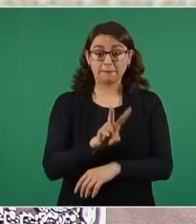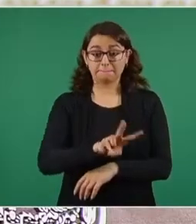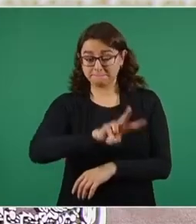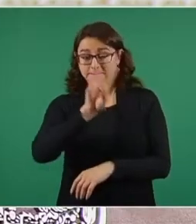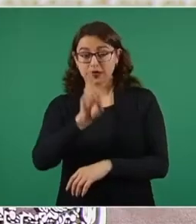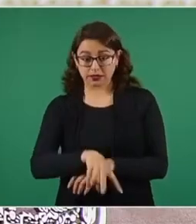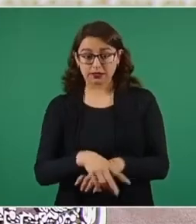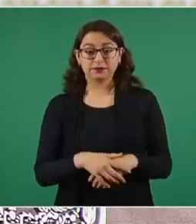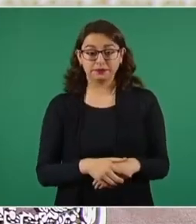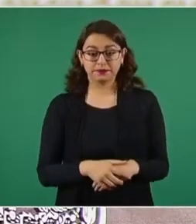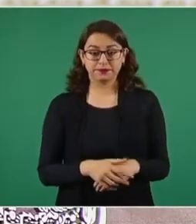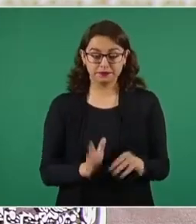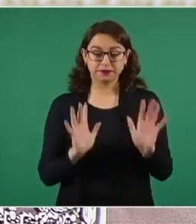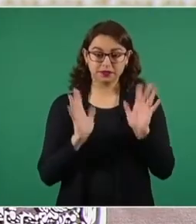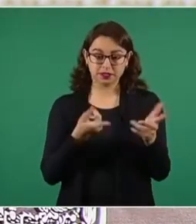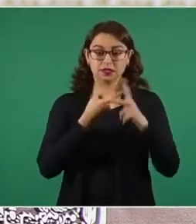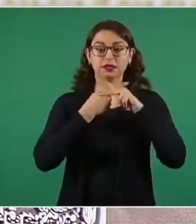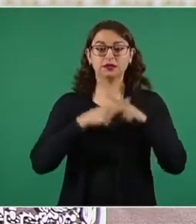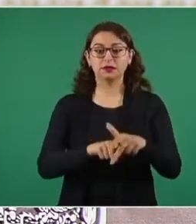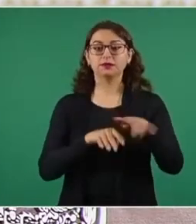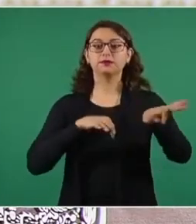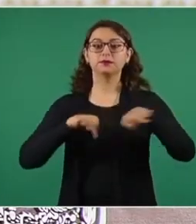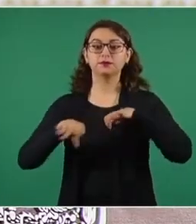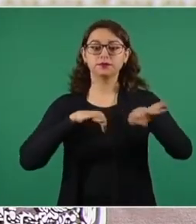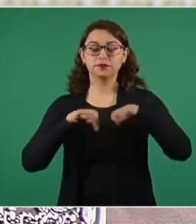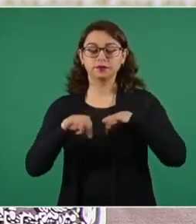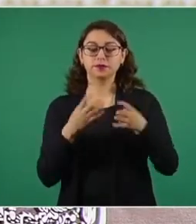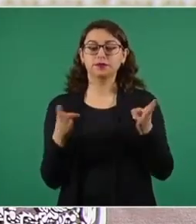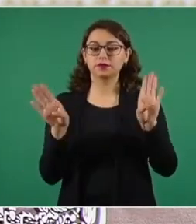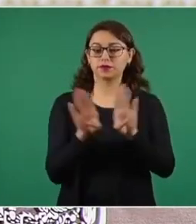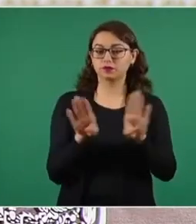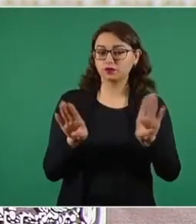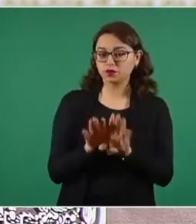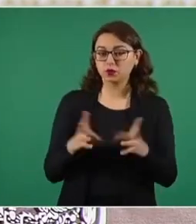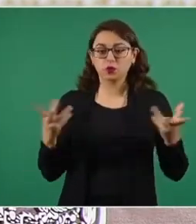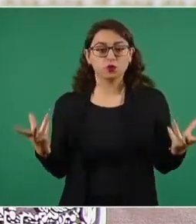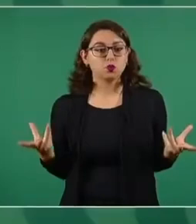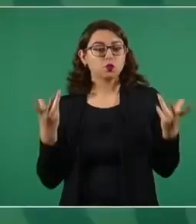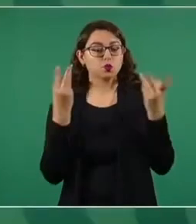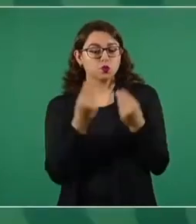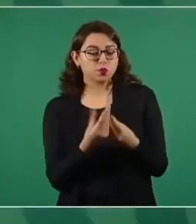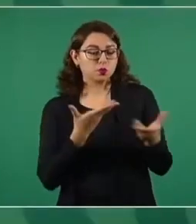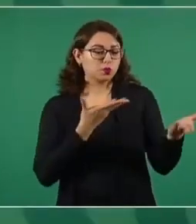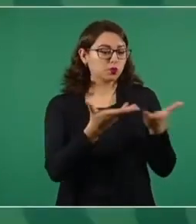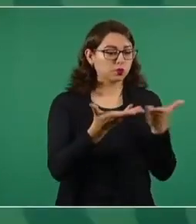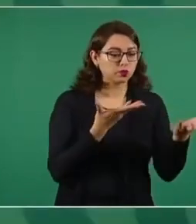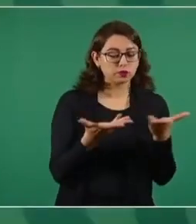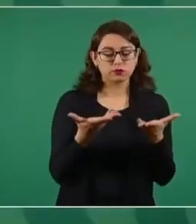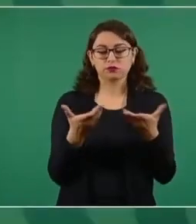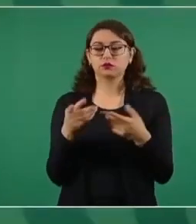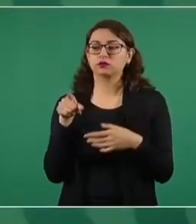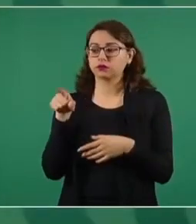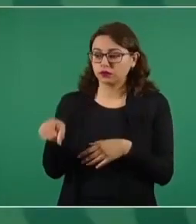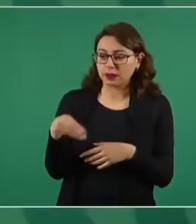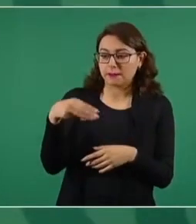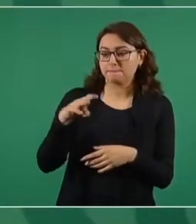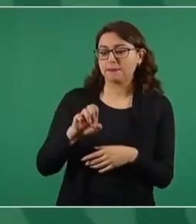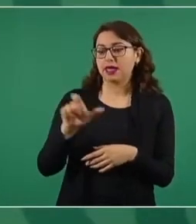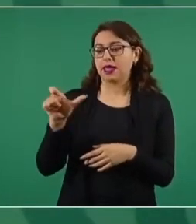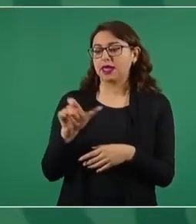conciliación, de asociación entre trabajadores de Mexicana,